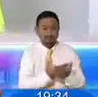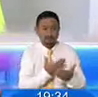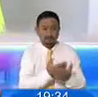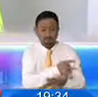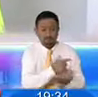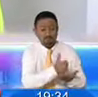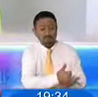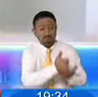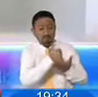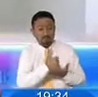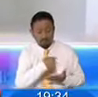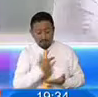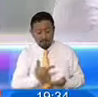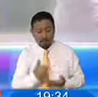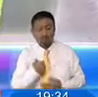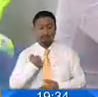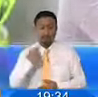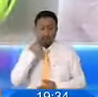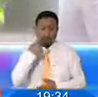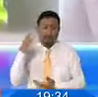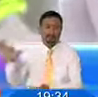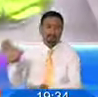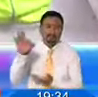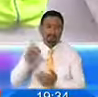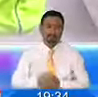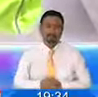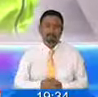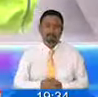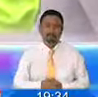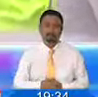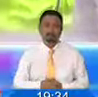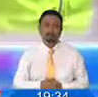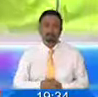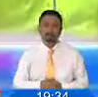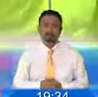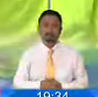que me han ayudado en este caso. En Quito informó Adriana Rojas.